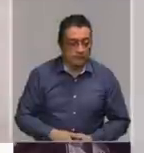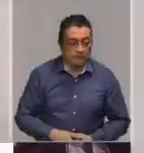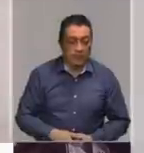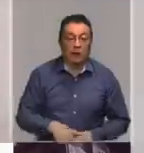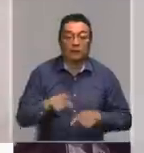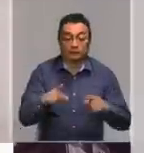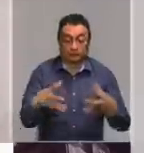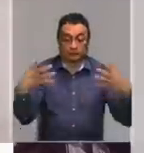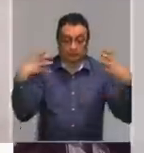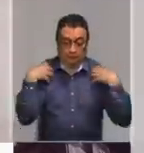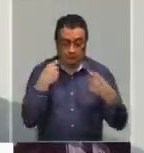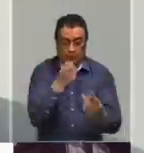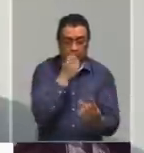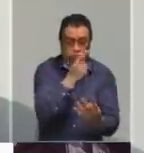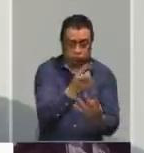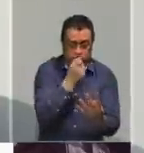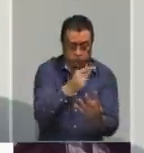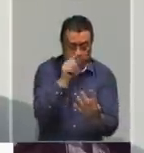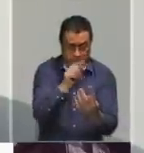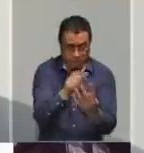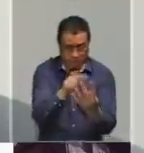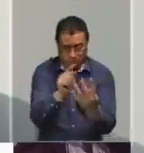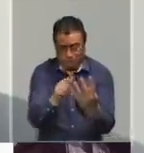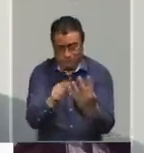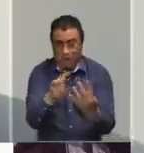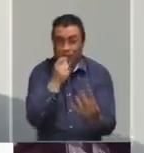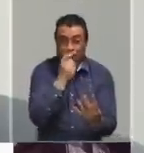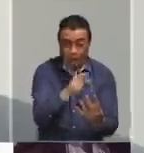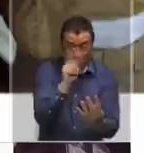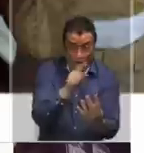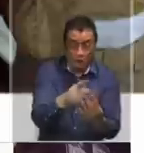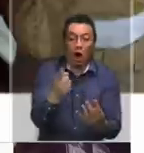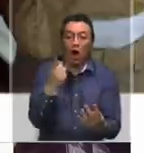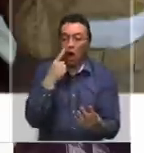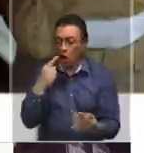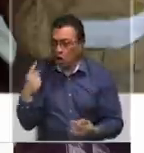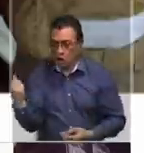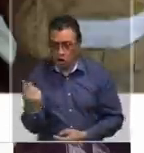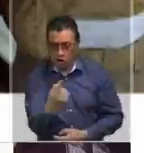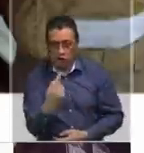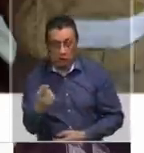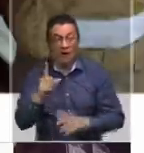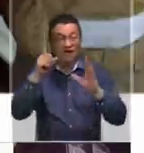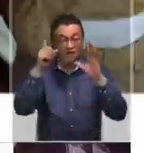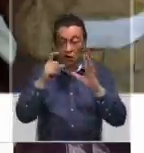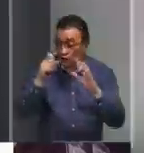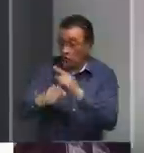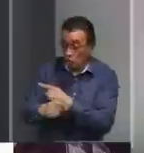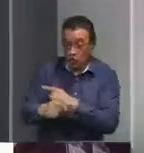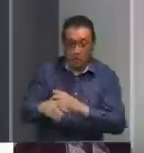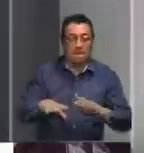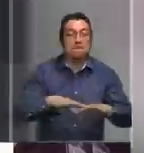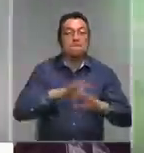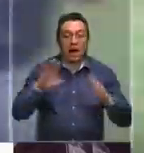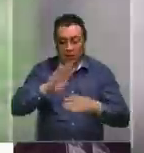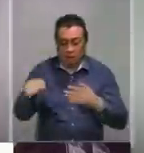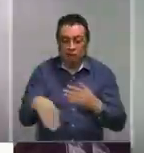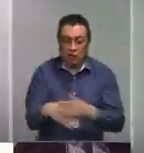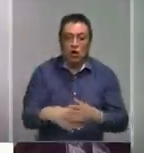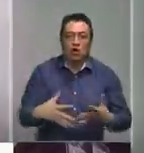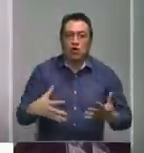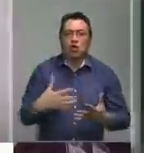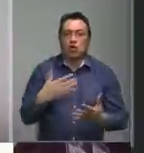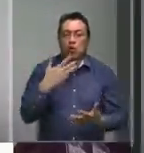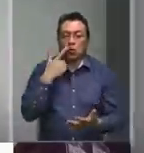Aunque los cargos y los antecedentes que pesaban contra Héctor Yaitul eran conocidos por las partes, estas fotografías generaron un peso extra a la discusión